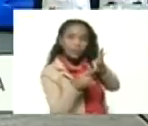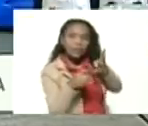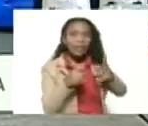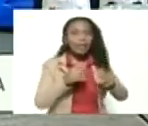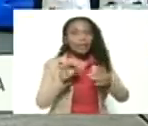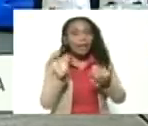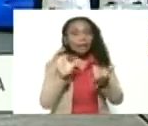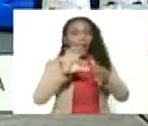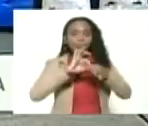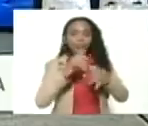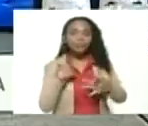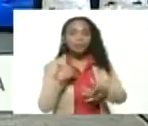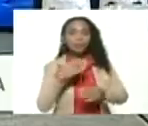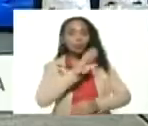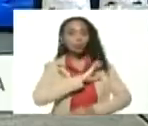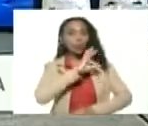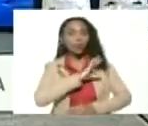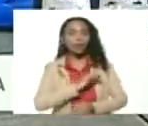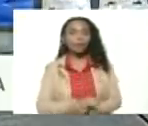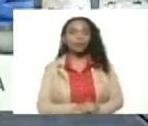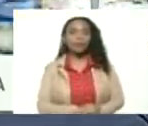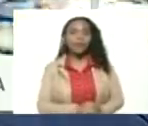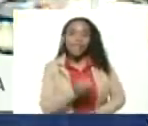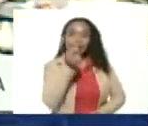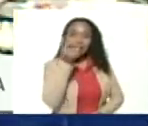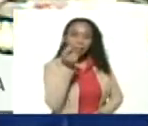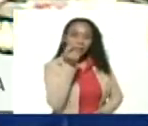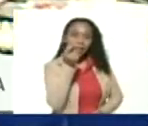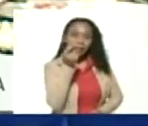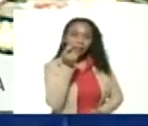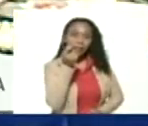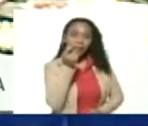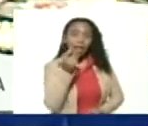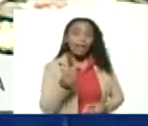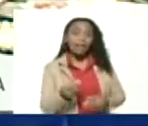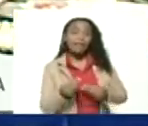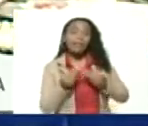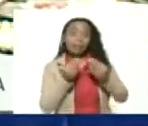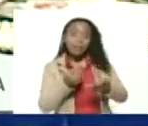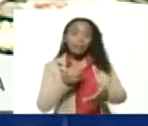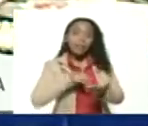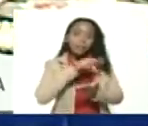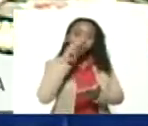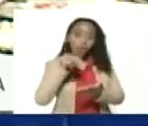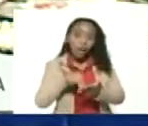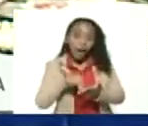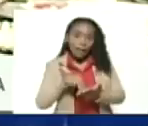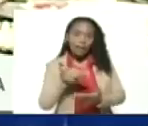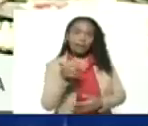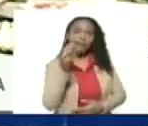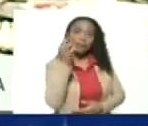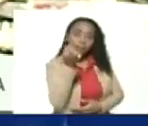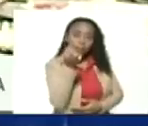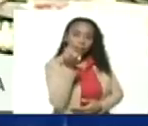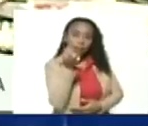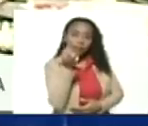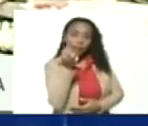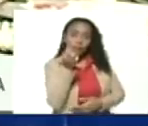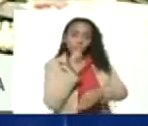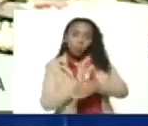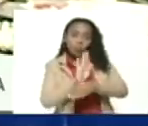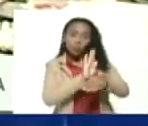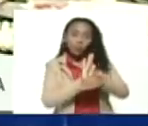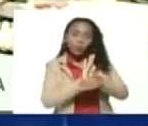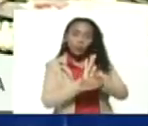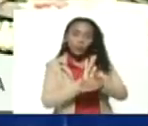soberana. La semilla, garantizar la semilla nacional, garantizar la genética